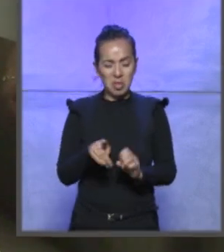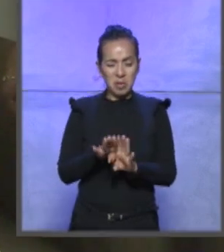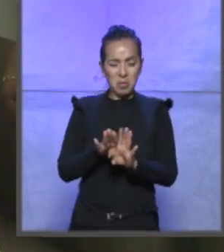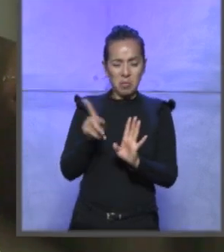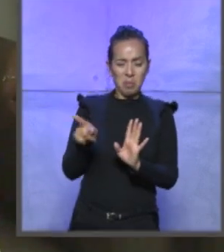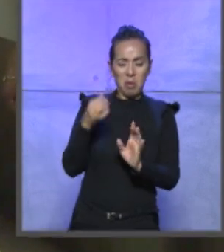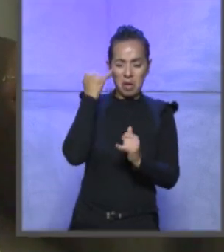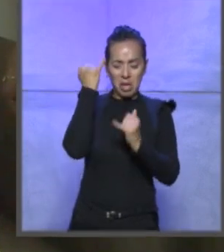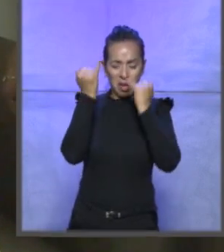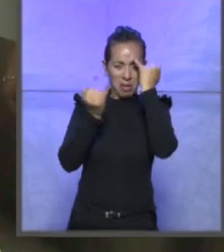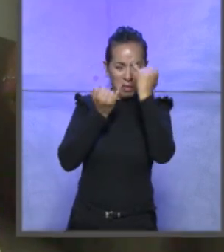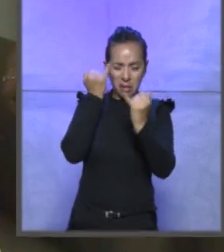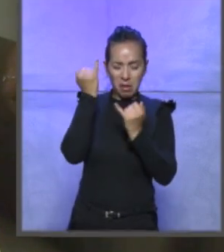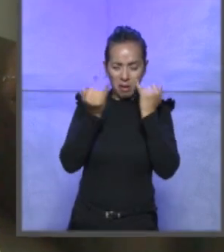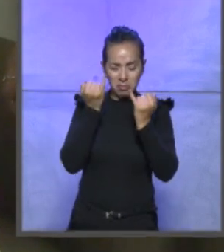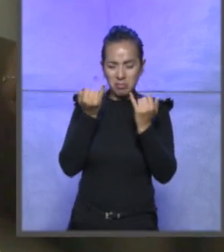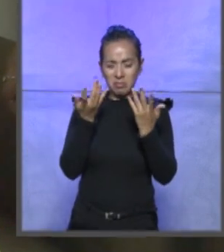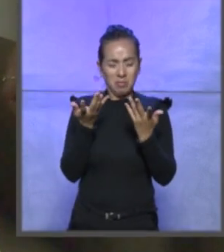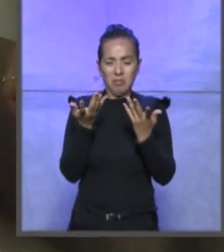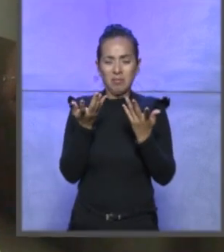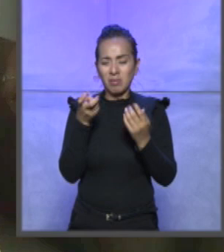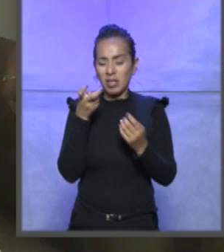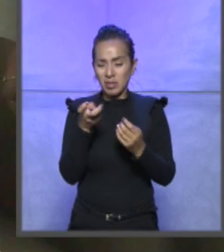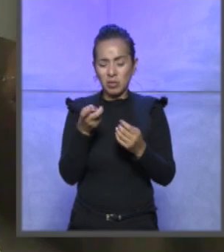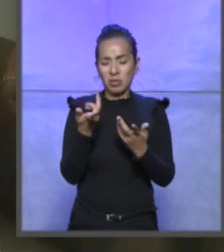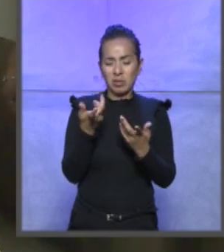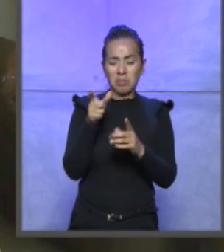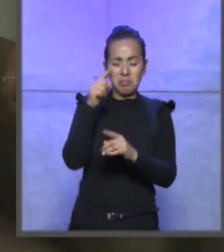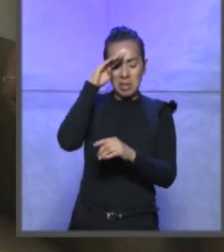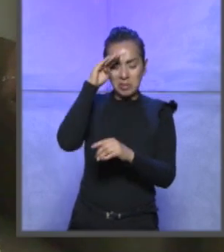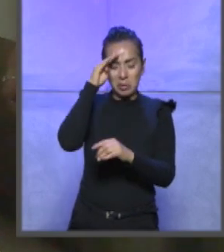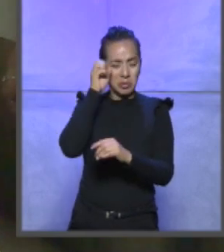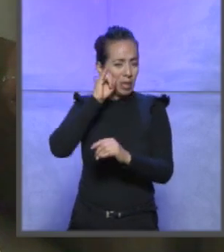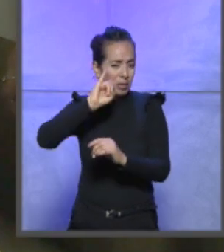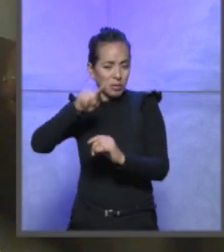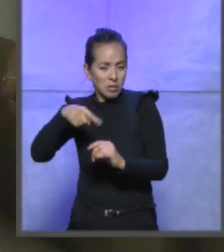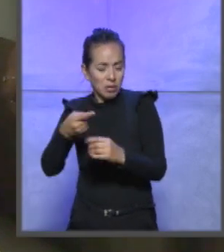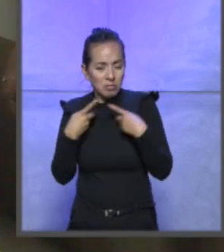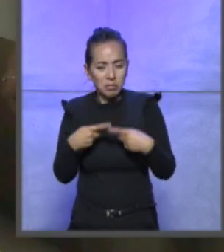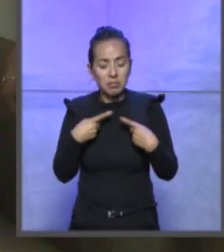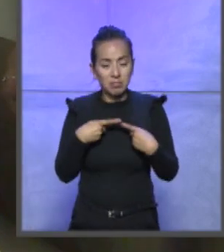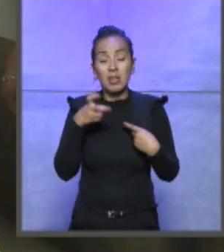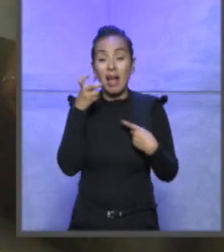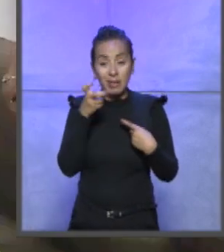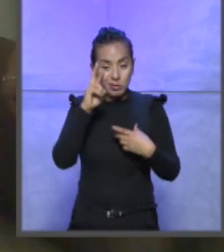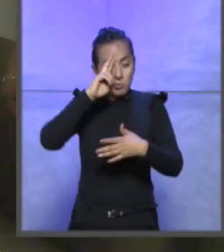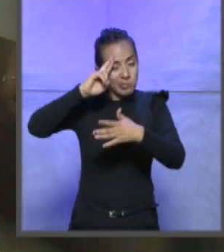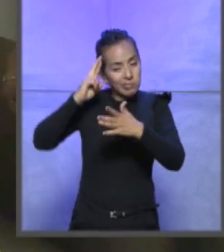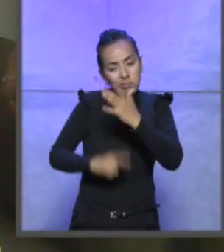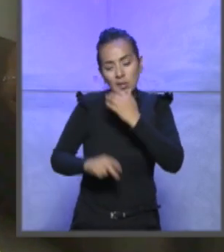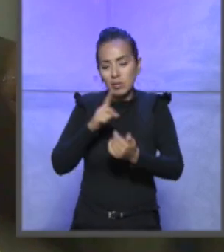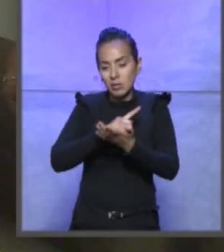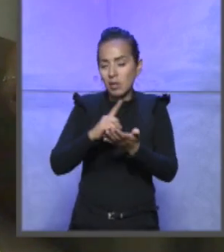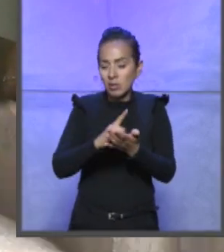prejuicios, en estigmas e incluso estereotipos que se hacen a las personas. Esto afecta a los derechos de las demás